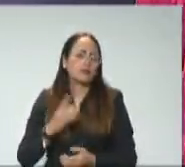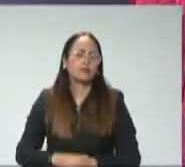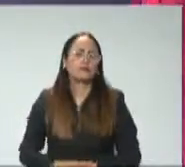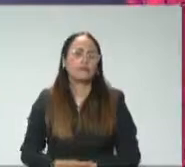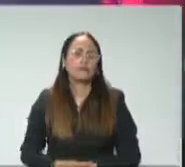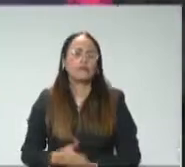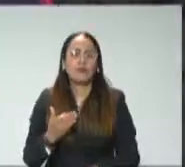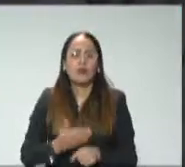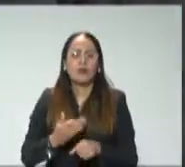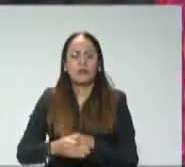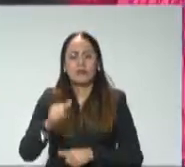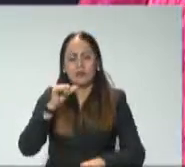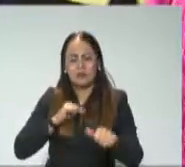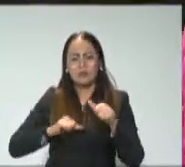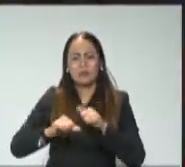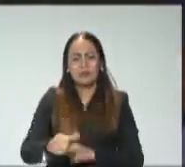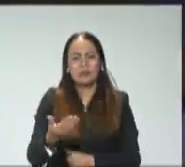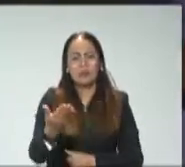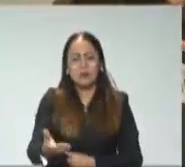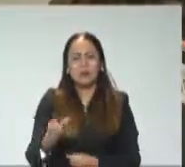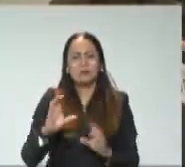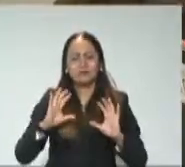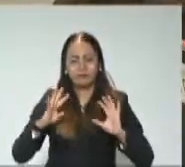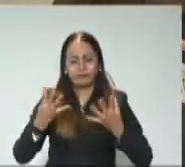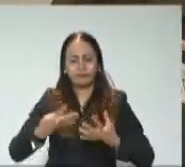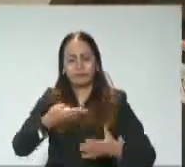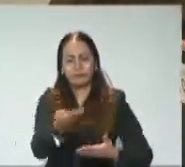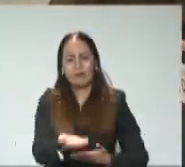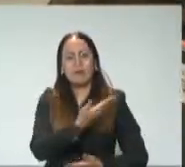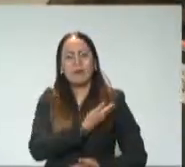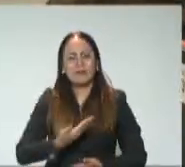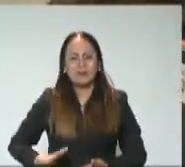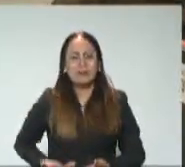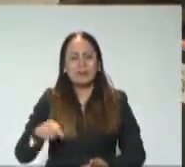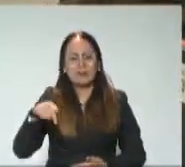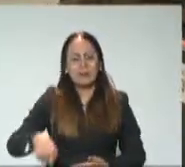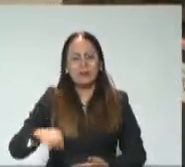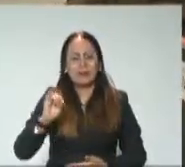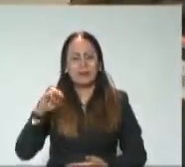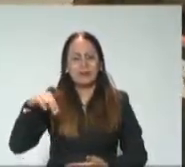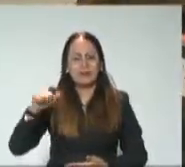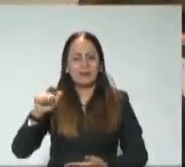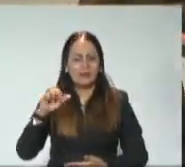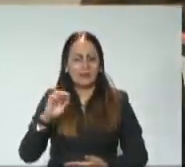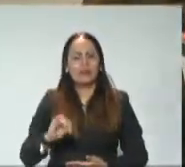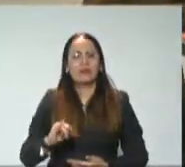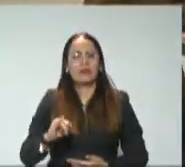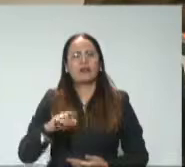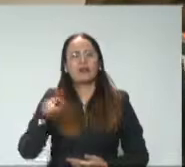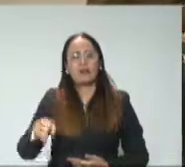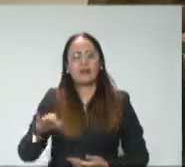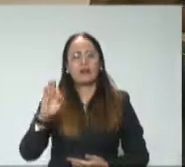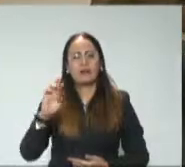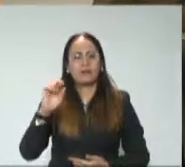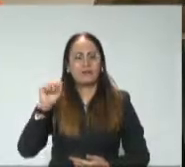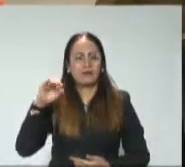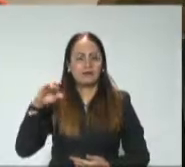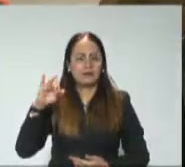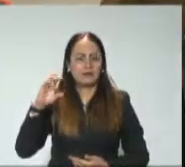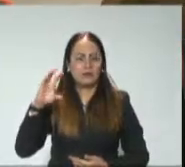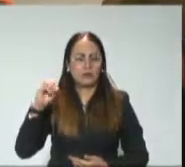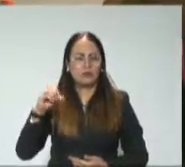momento de escuchar las palabras del comisionado presidente del inay doctor Francisco Javier Acuña